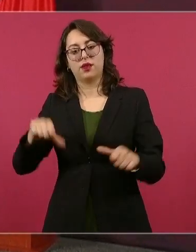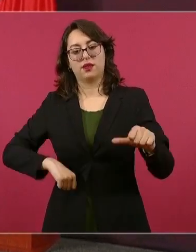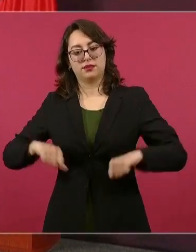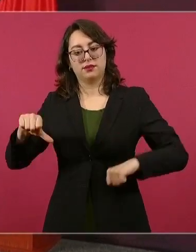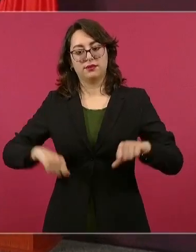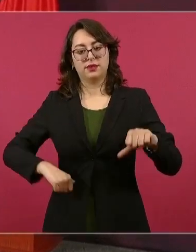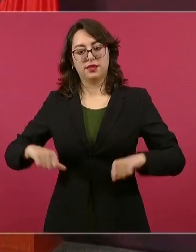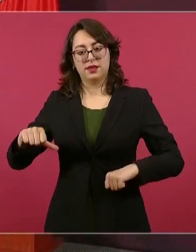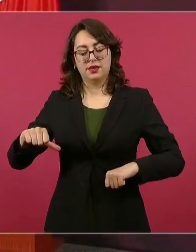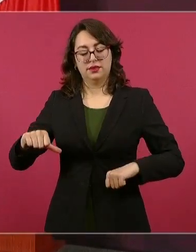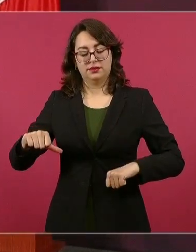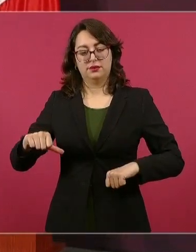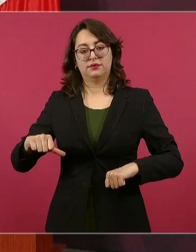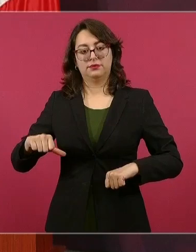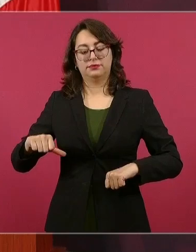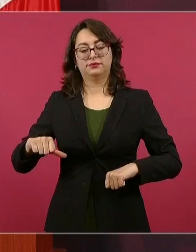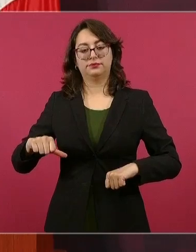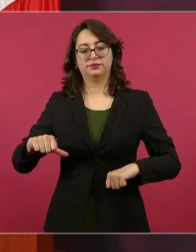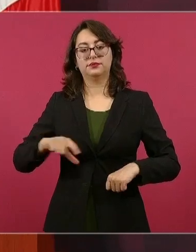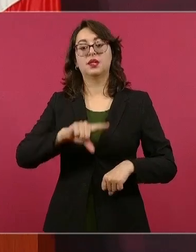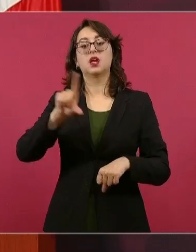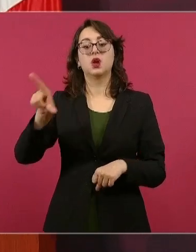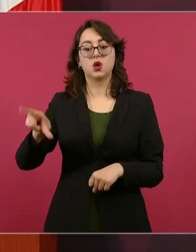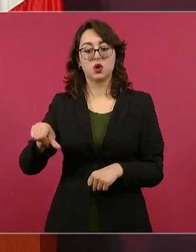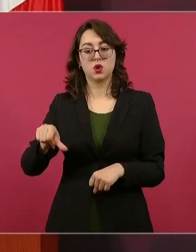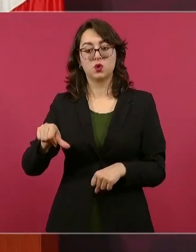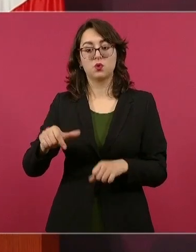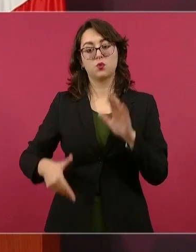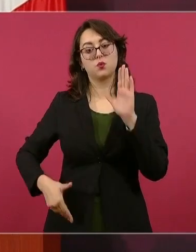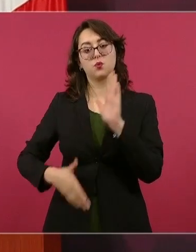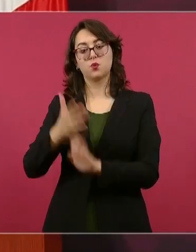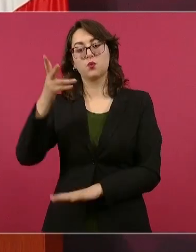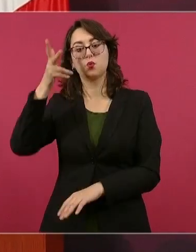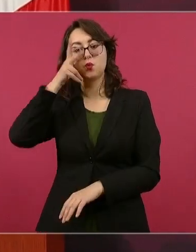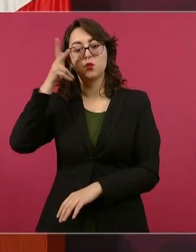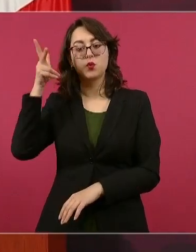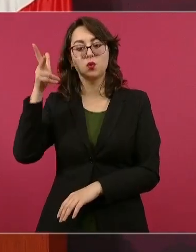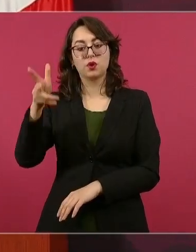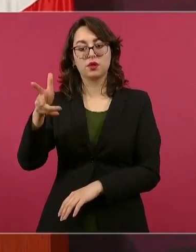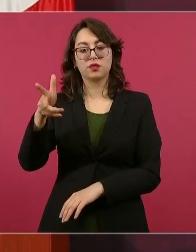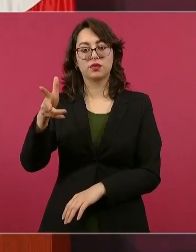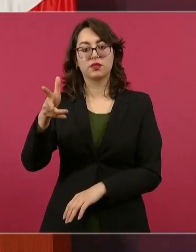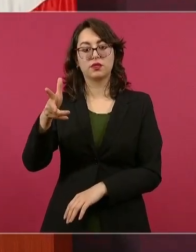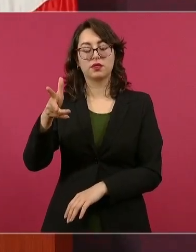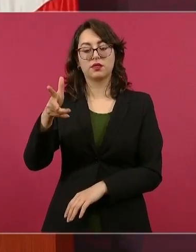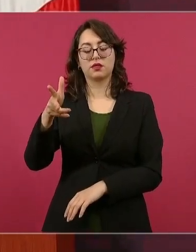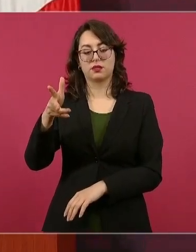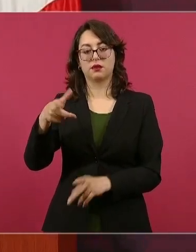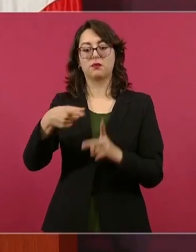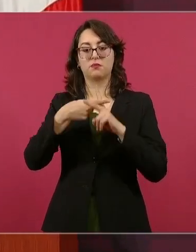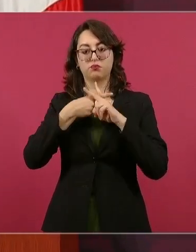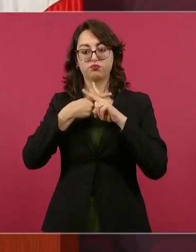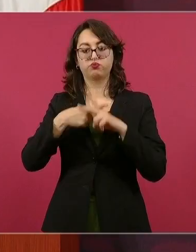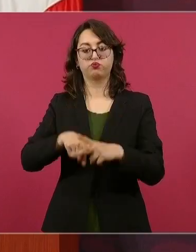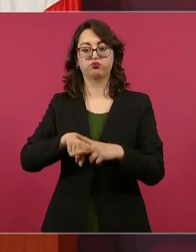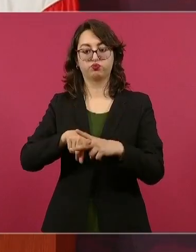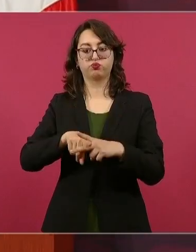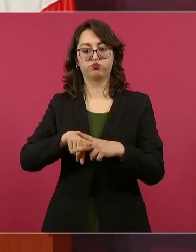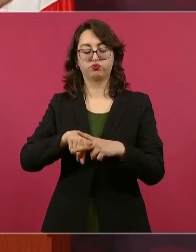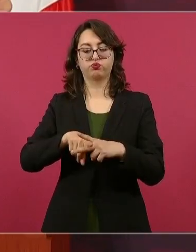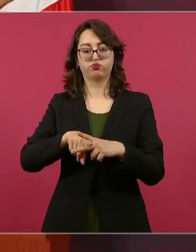ahora y vamos a Hidalgo, vamos a iniciar